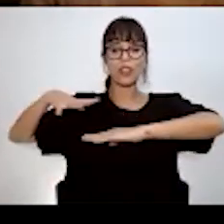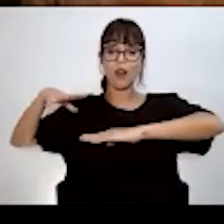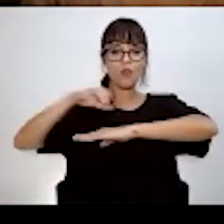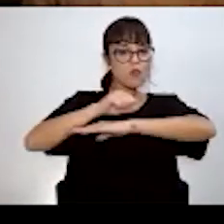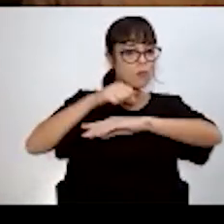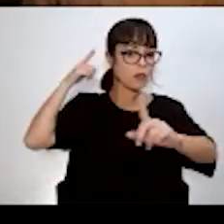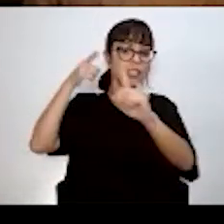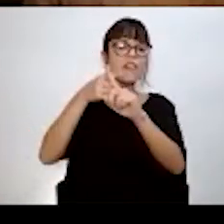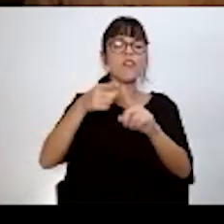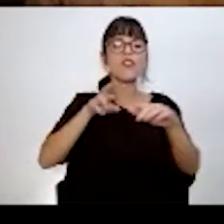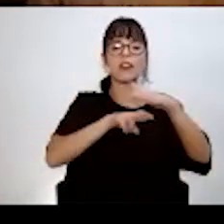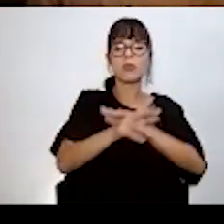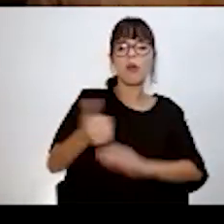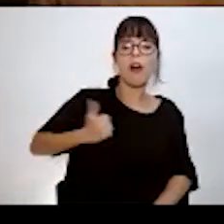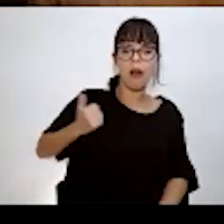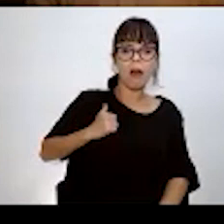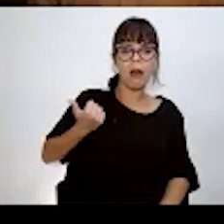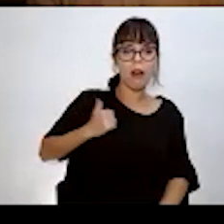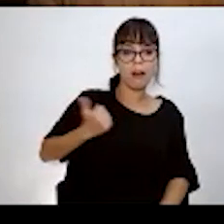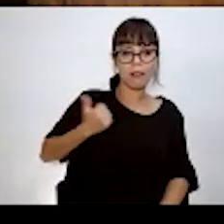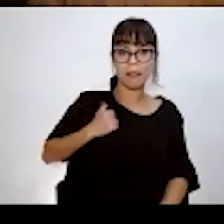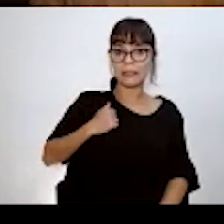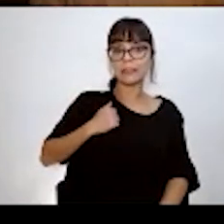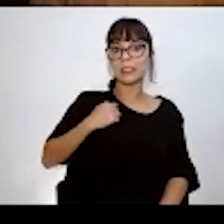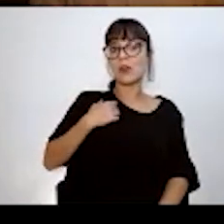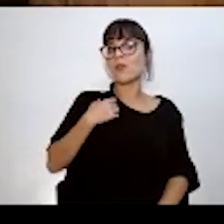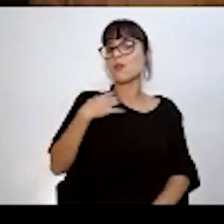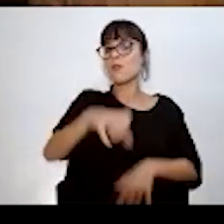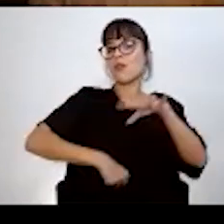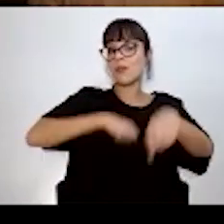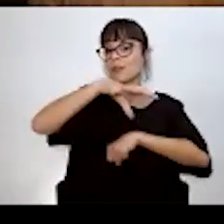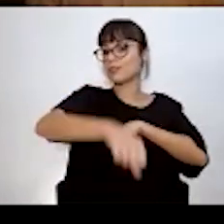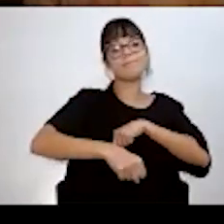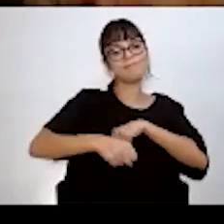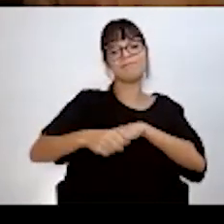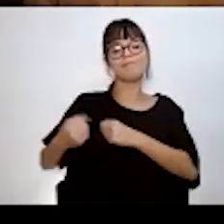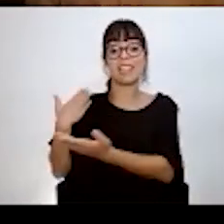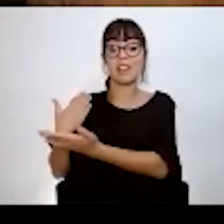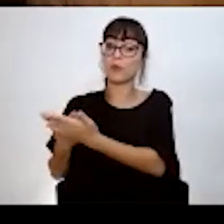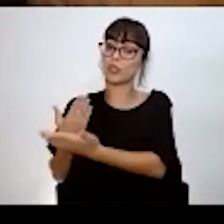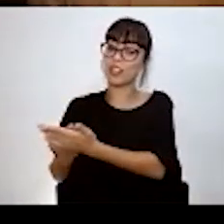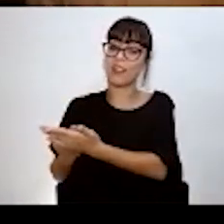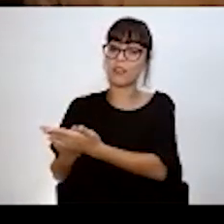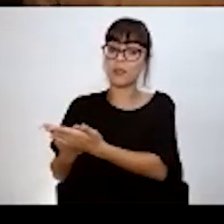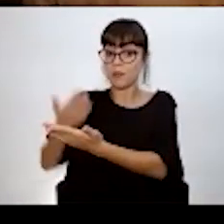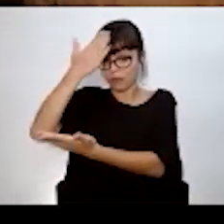aprovechamiento intensivo de esos recursos solamente se documenta a partir,